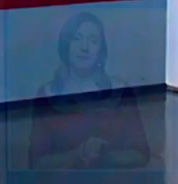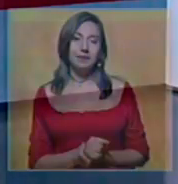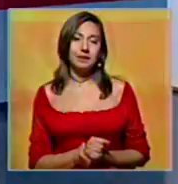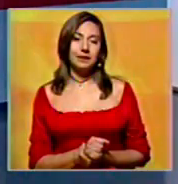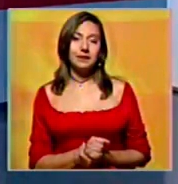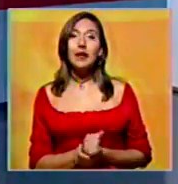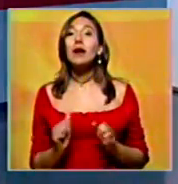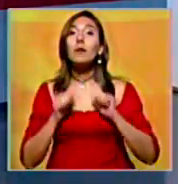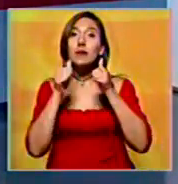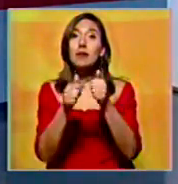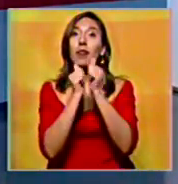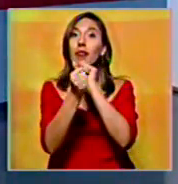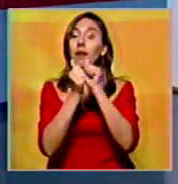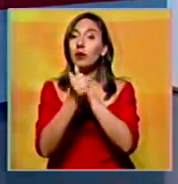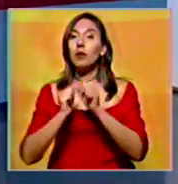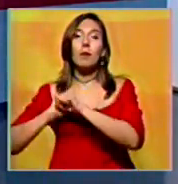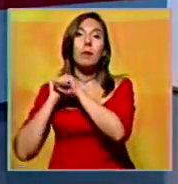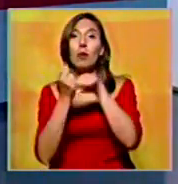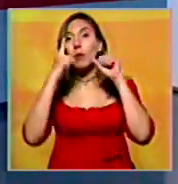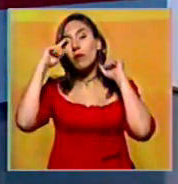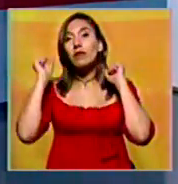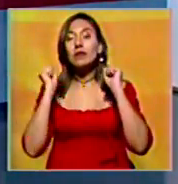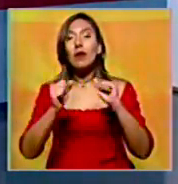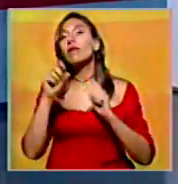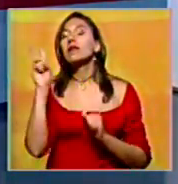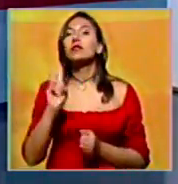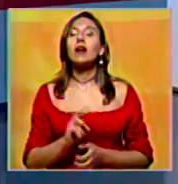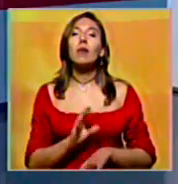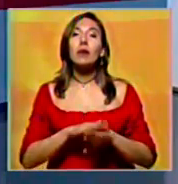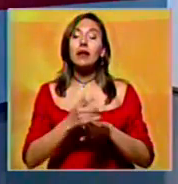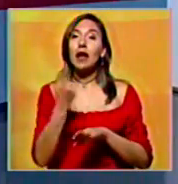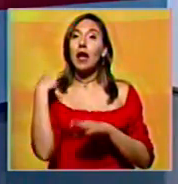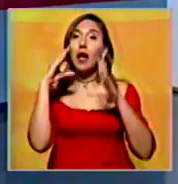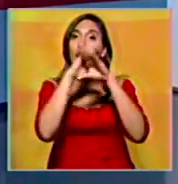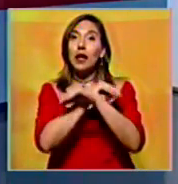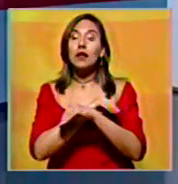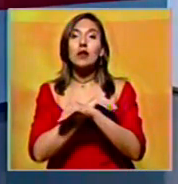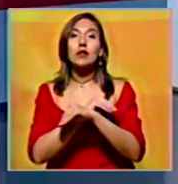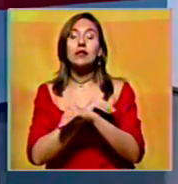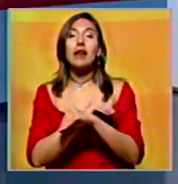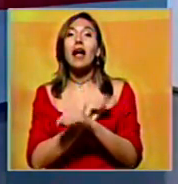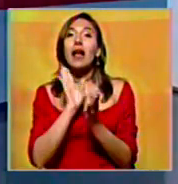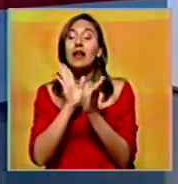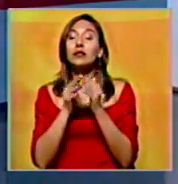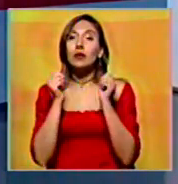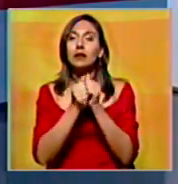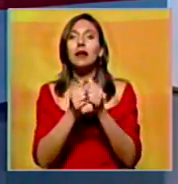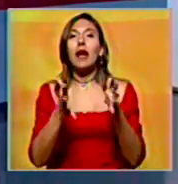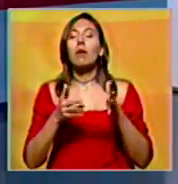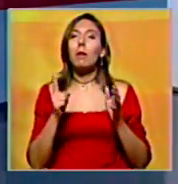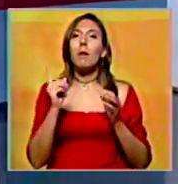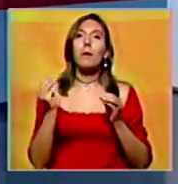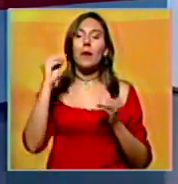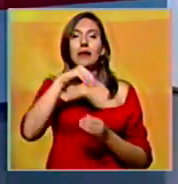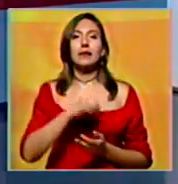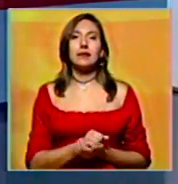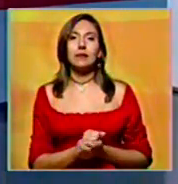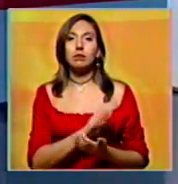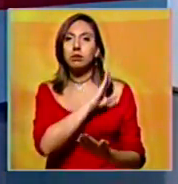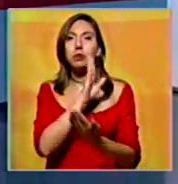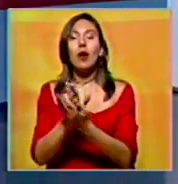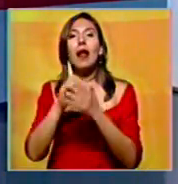Hola amigos, comenzamos los deportes con el béisbol profesional venezolano porque anoche Caribes de Anzoátegui sumó una nueva victoria. La tribu batió a los Tiburones de La